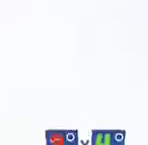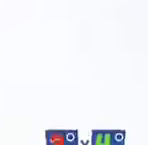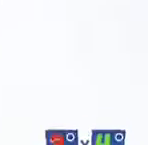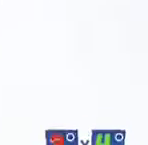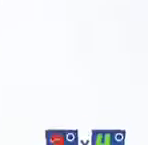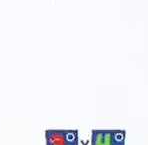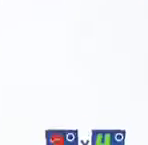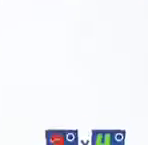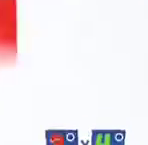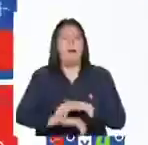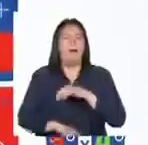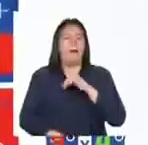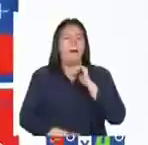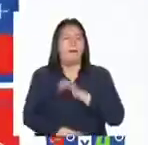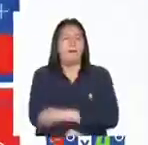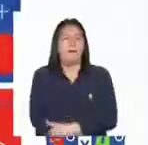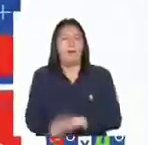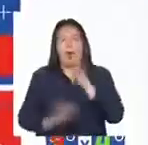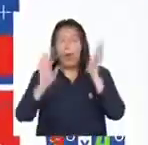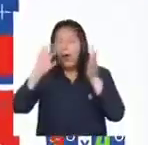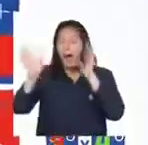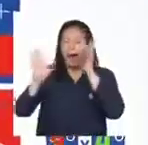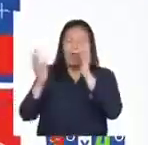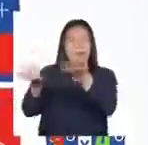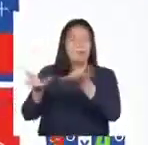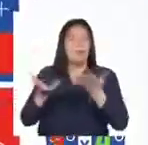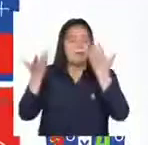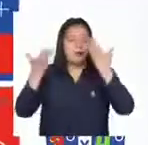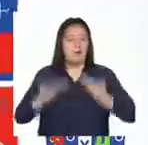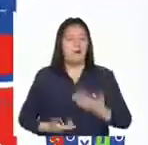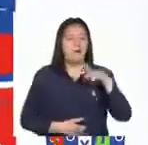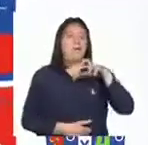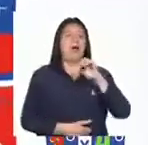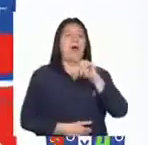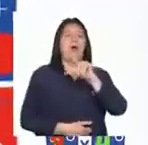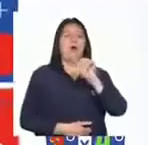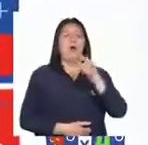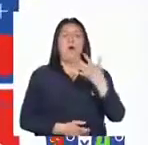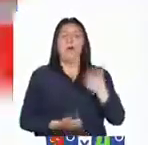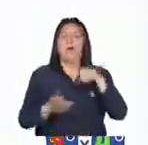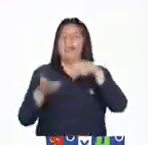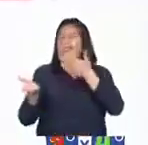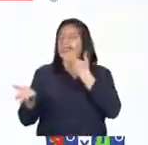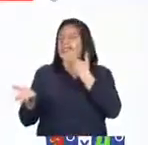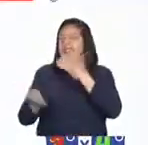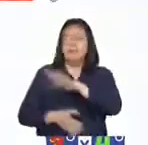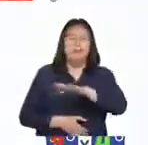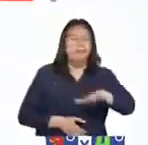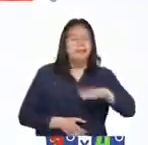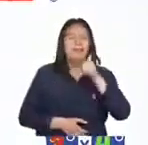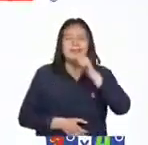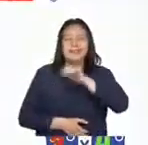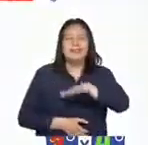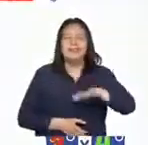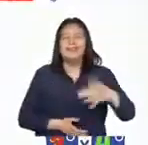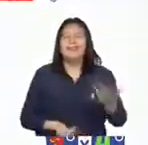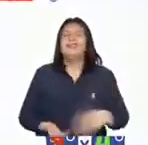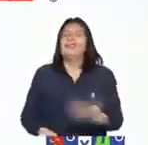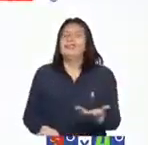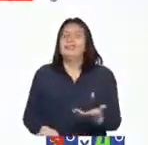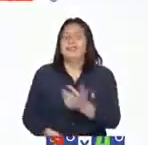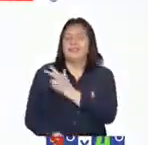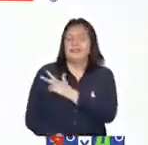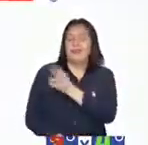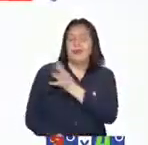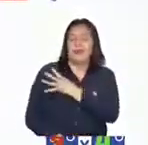Hola, bienvenidas y bienvenidos a Aprendo en Casa. Soy Paola Moreno y este programa está dirigido a niñas y niños de tercer y cuarto grado